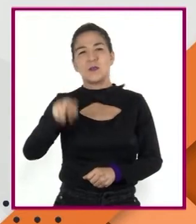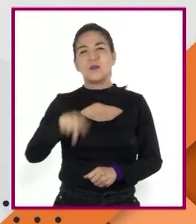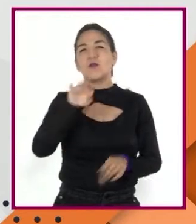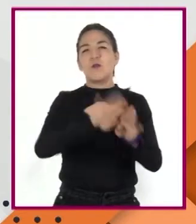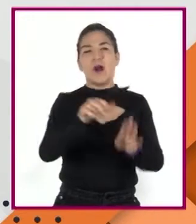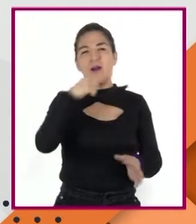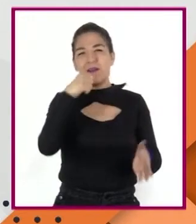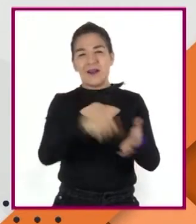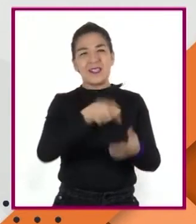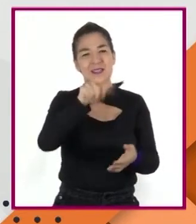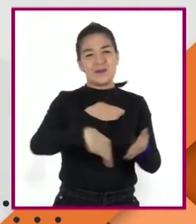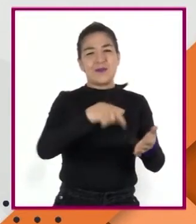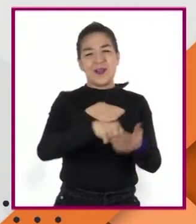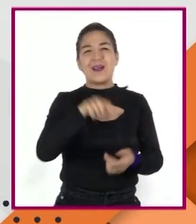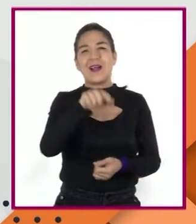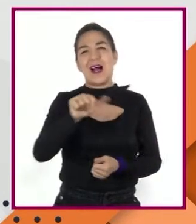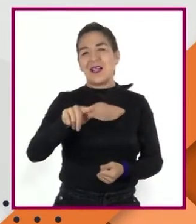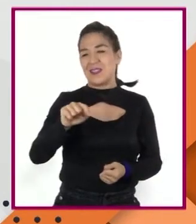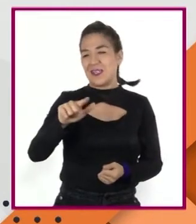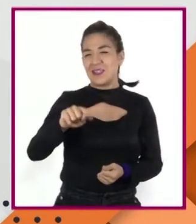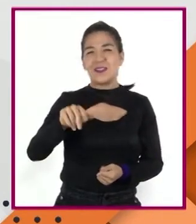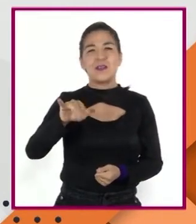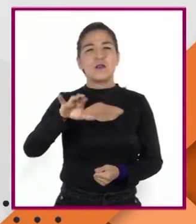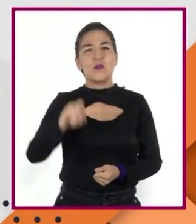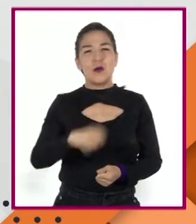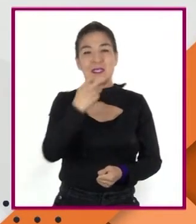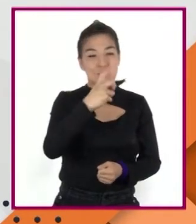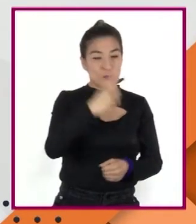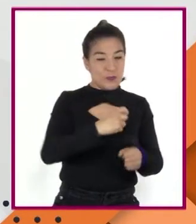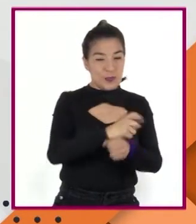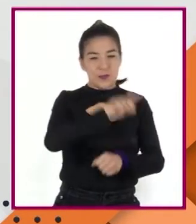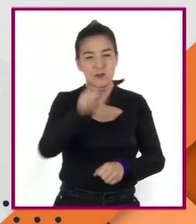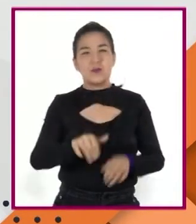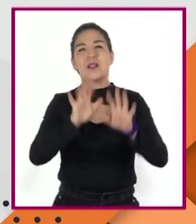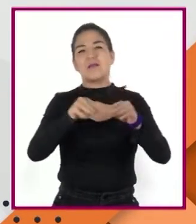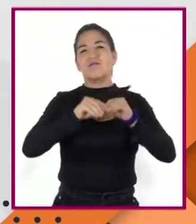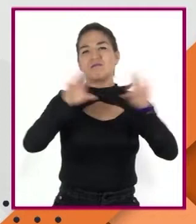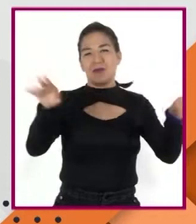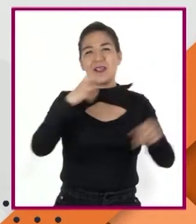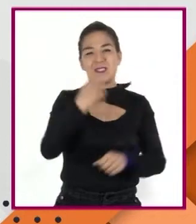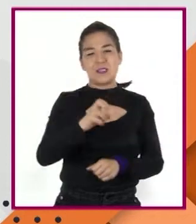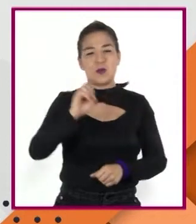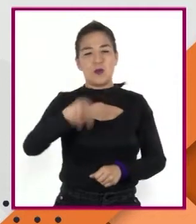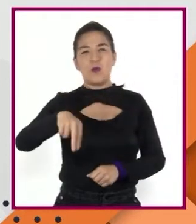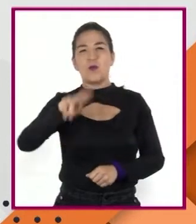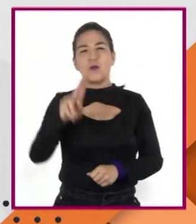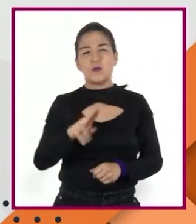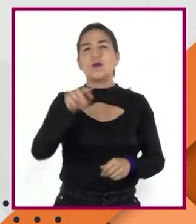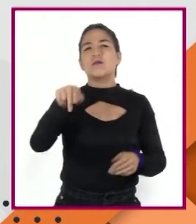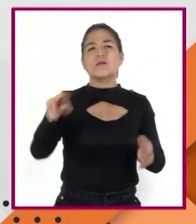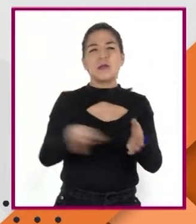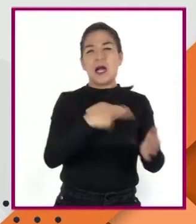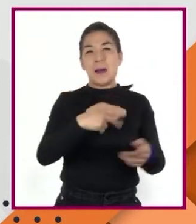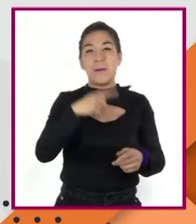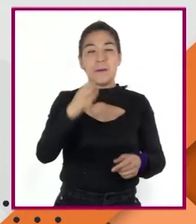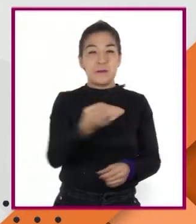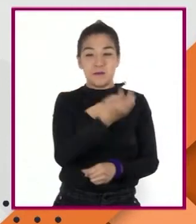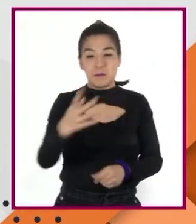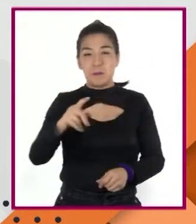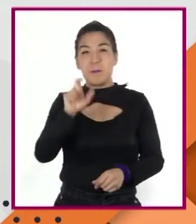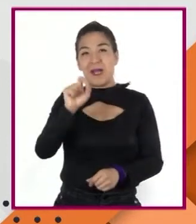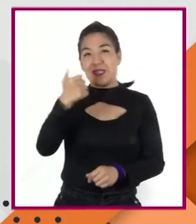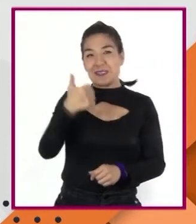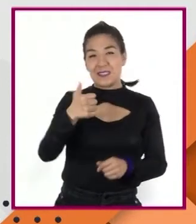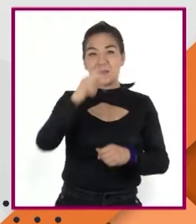Atlántico, que, un año después, se convirtió en la Declaración de las Naciones Unidas, firmada por 26 países